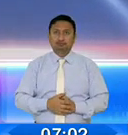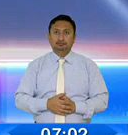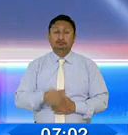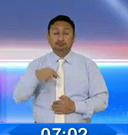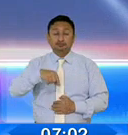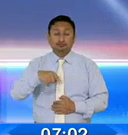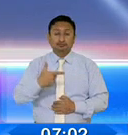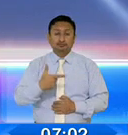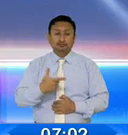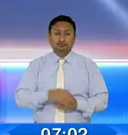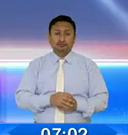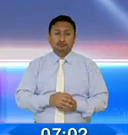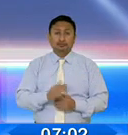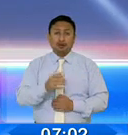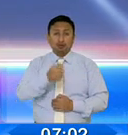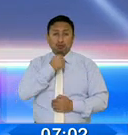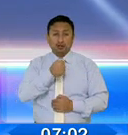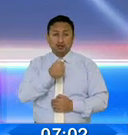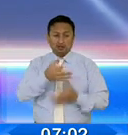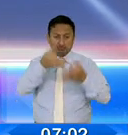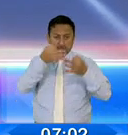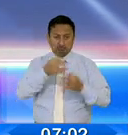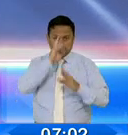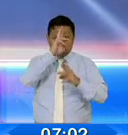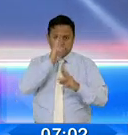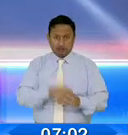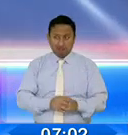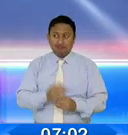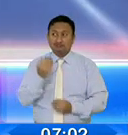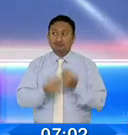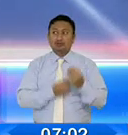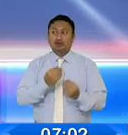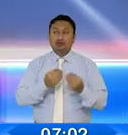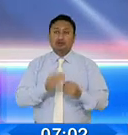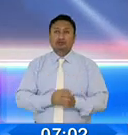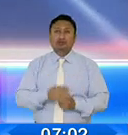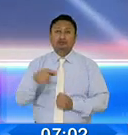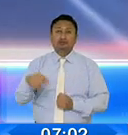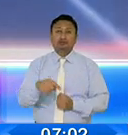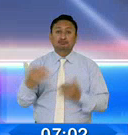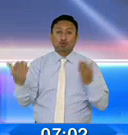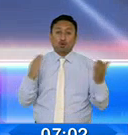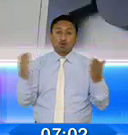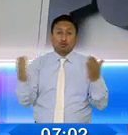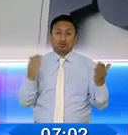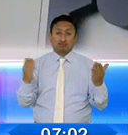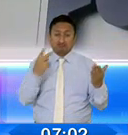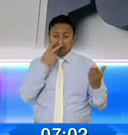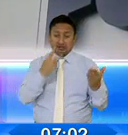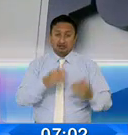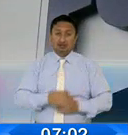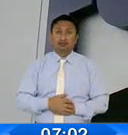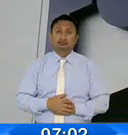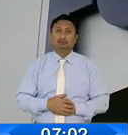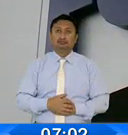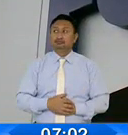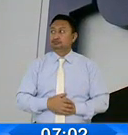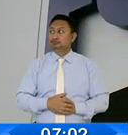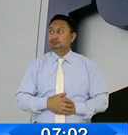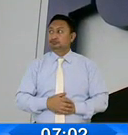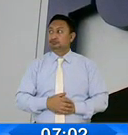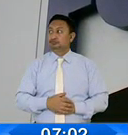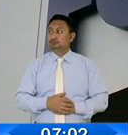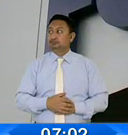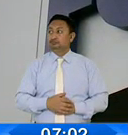práctica periodística, lo mínimo que hagan es contrastar el contenido de la noticia. Se comprende que la reunión de los funcionarios de Colombia y